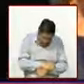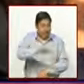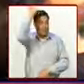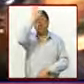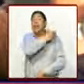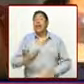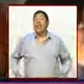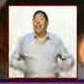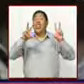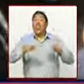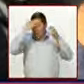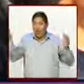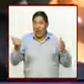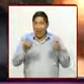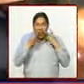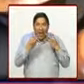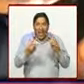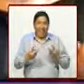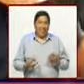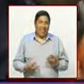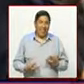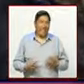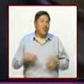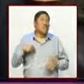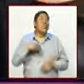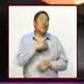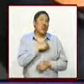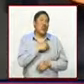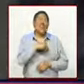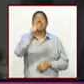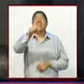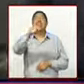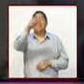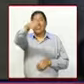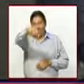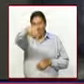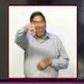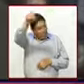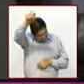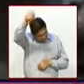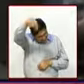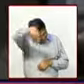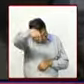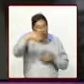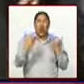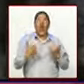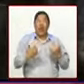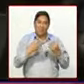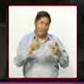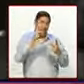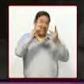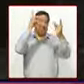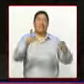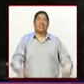Presidente, no se olvide ver momentos. Sí, sí, hoy sale hoy. Perfecto.